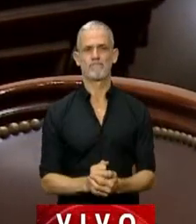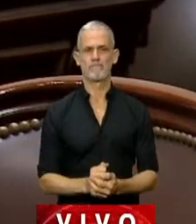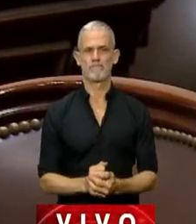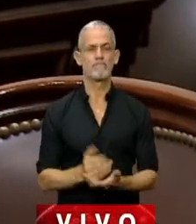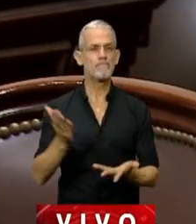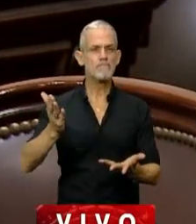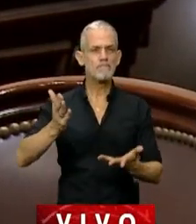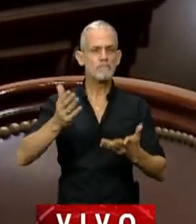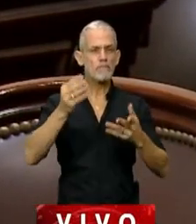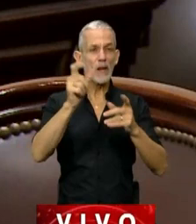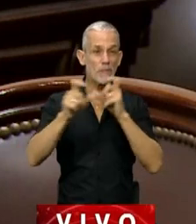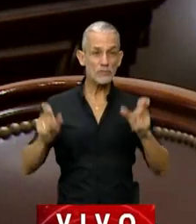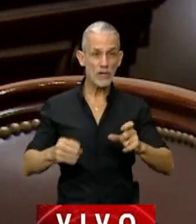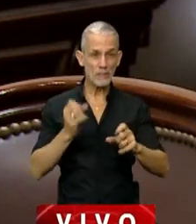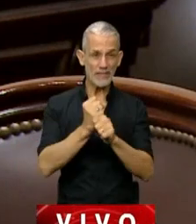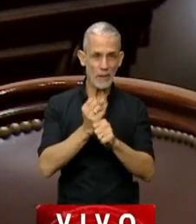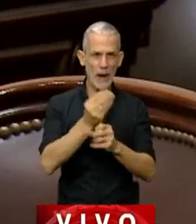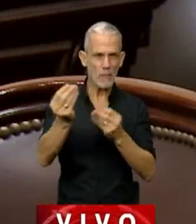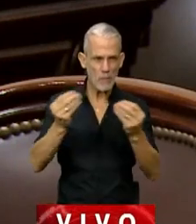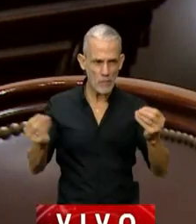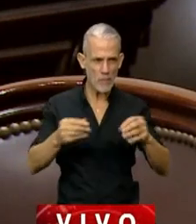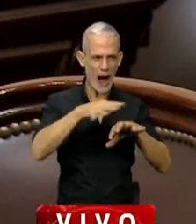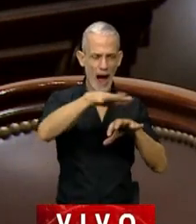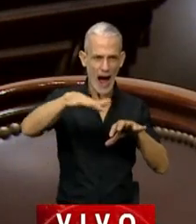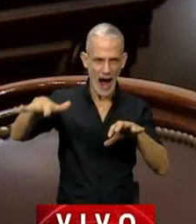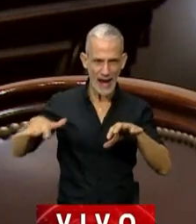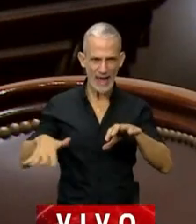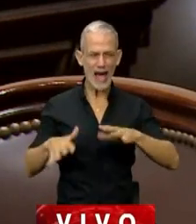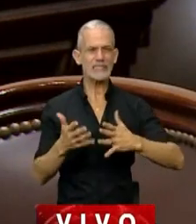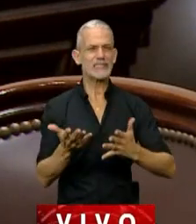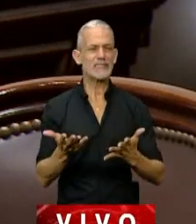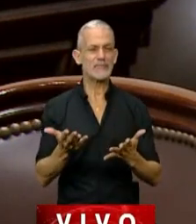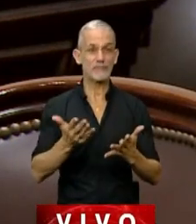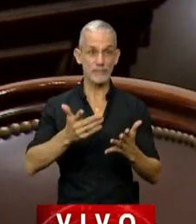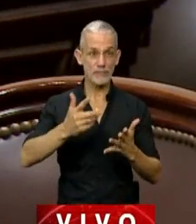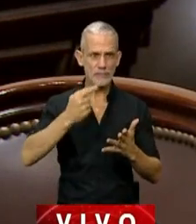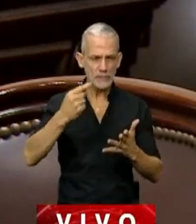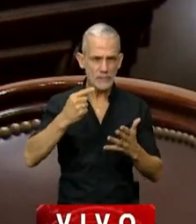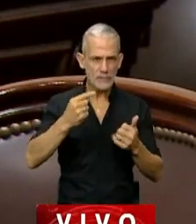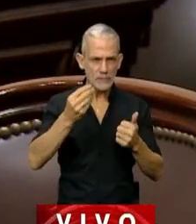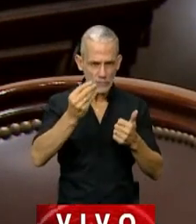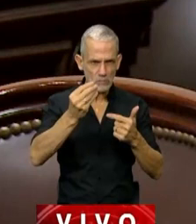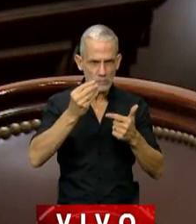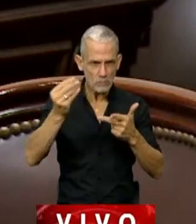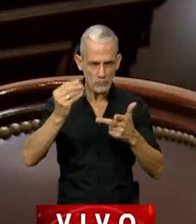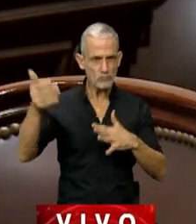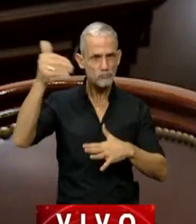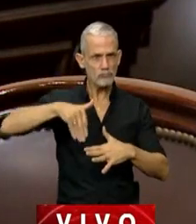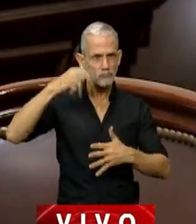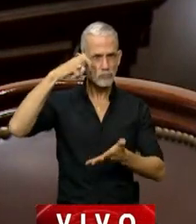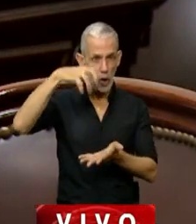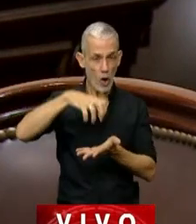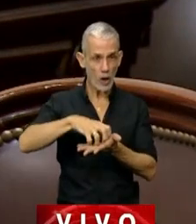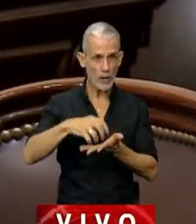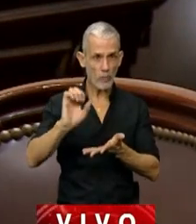que los funcionarios de las áreas que se han mencionado han estado en el Congreso